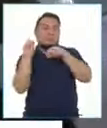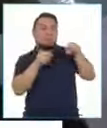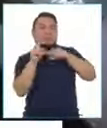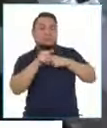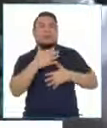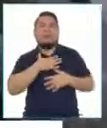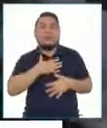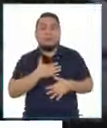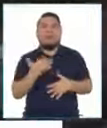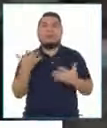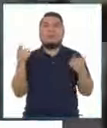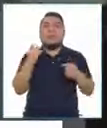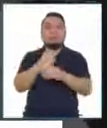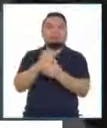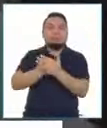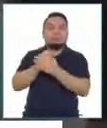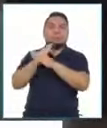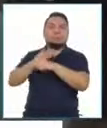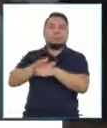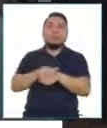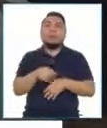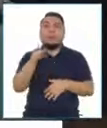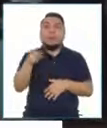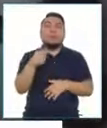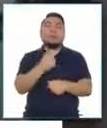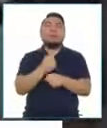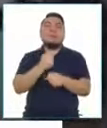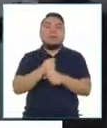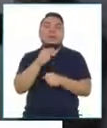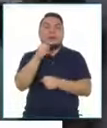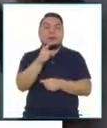con los trabajadores que han estado a cargo de